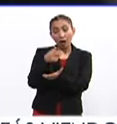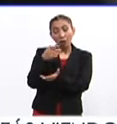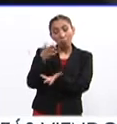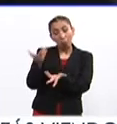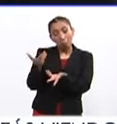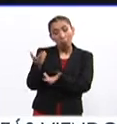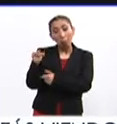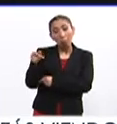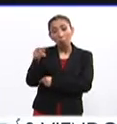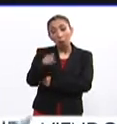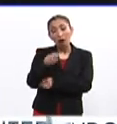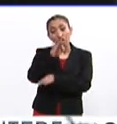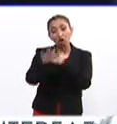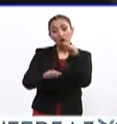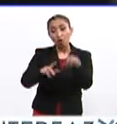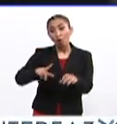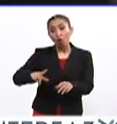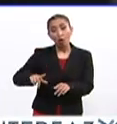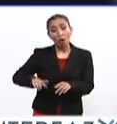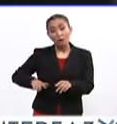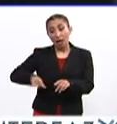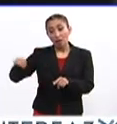en todo el gobierno.